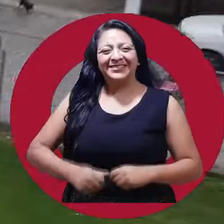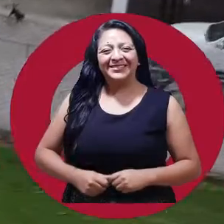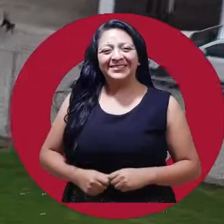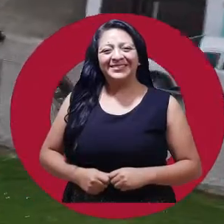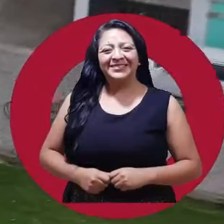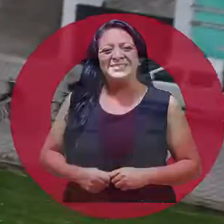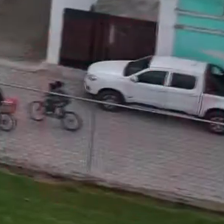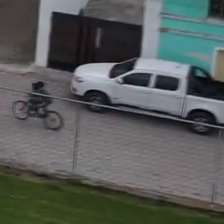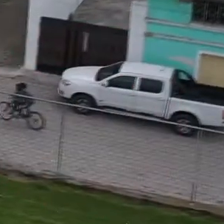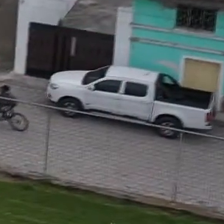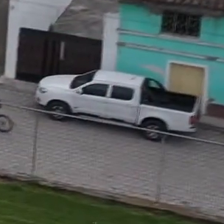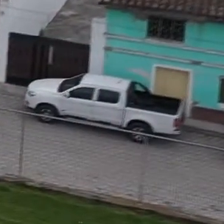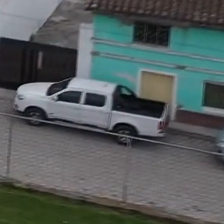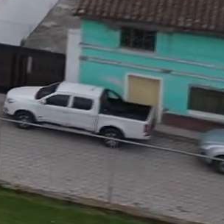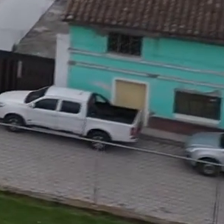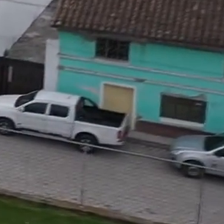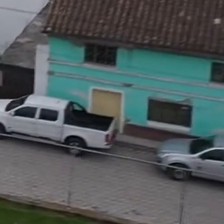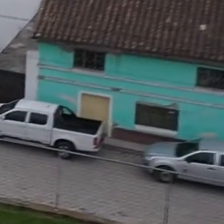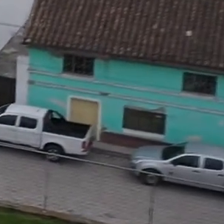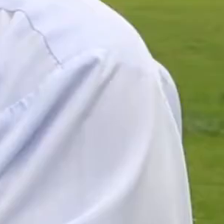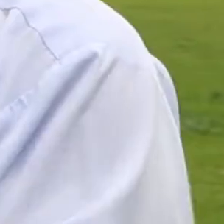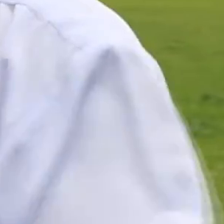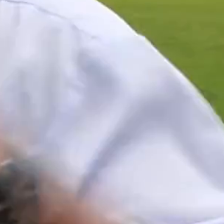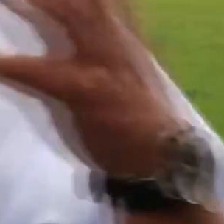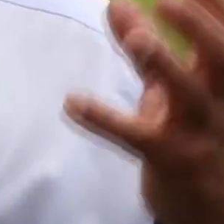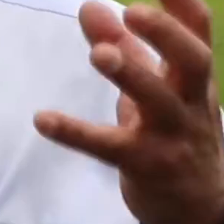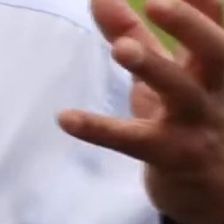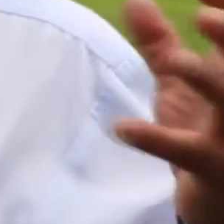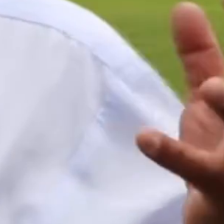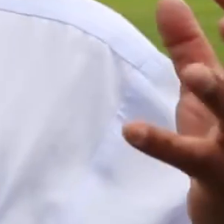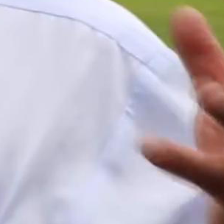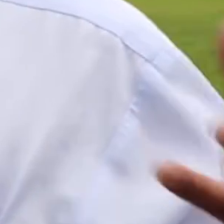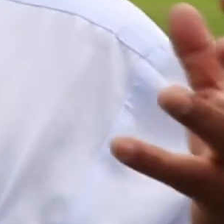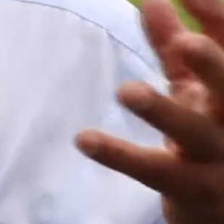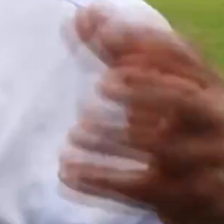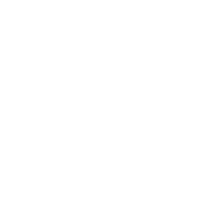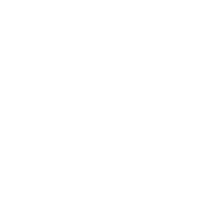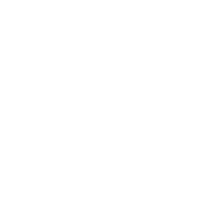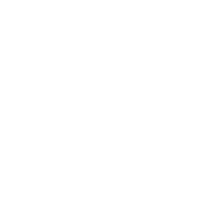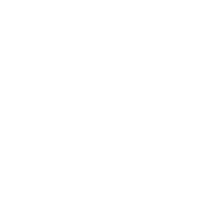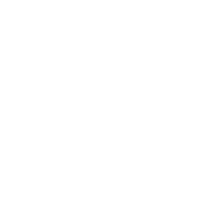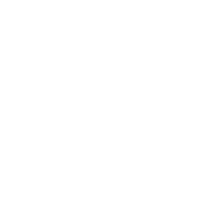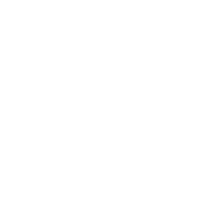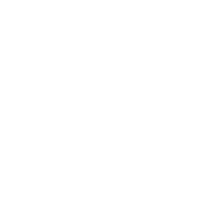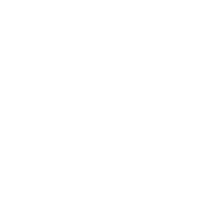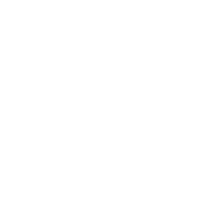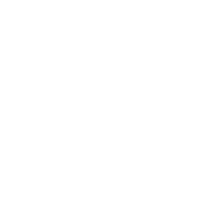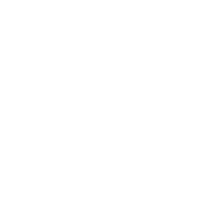bien. Uyashkamanda yupaychanchi, kaya punyapash, villaykunawan katipashun. Kaya kaman.